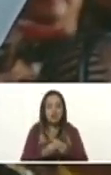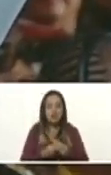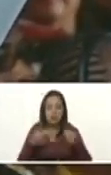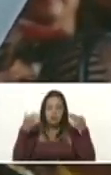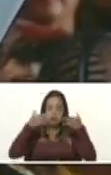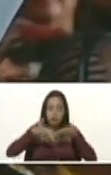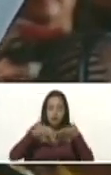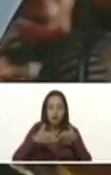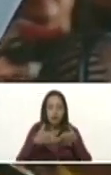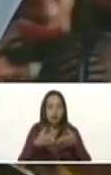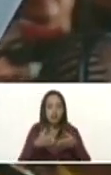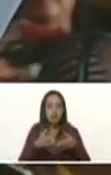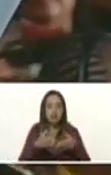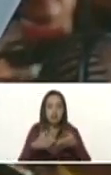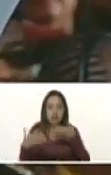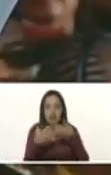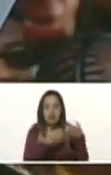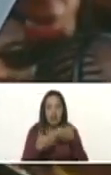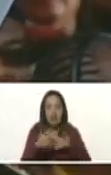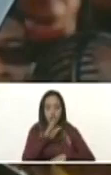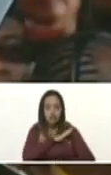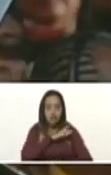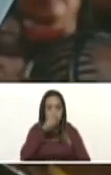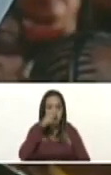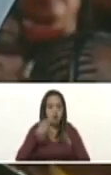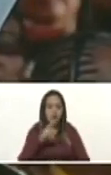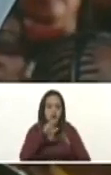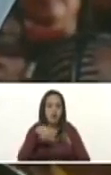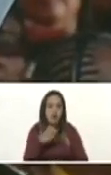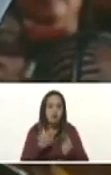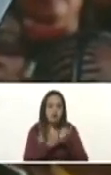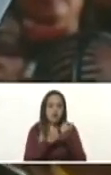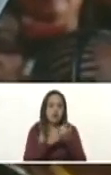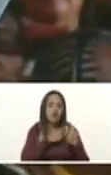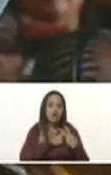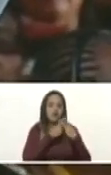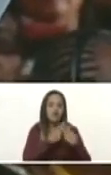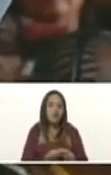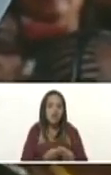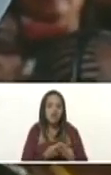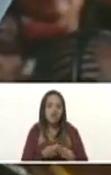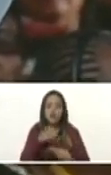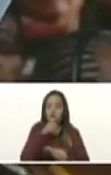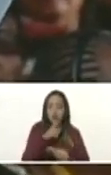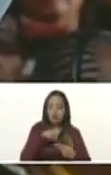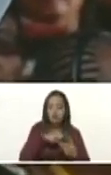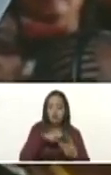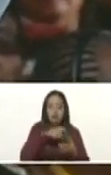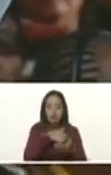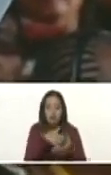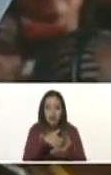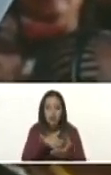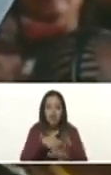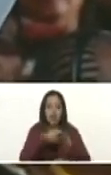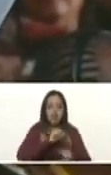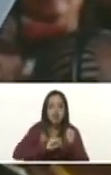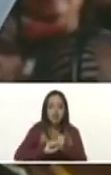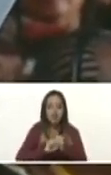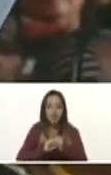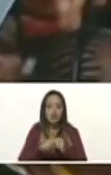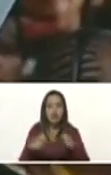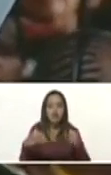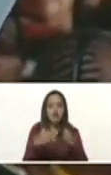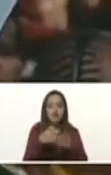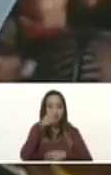propio pueblo. Nos solidarizamos con la voluntad indoblegable de la lucha del pueblo mapuche,